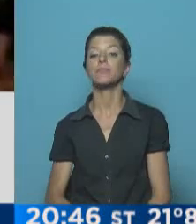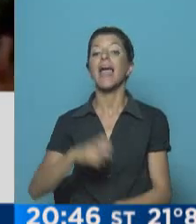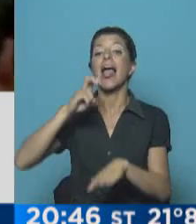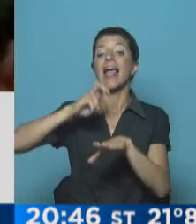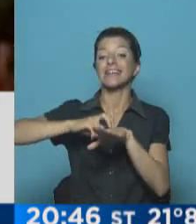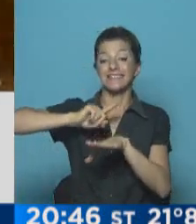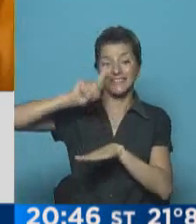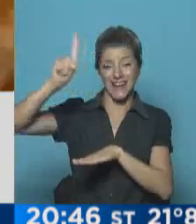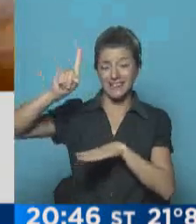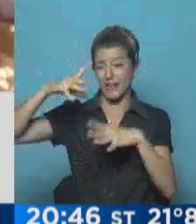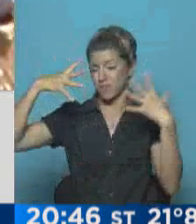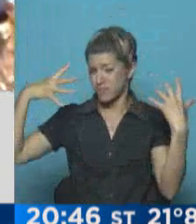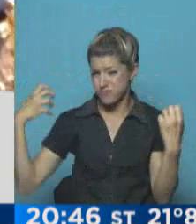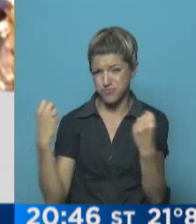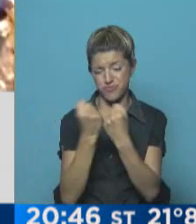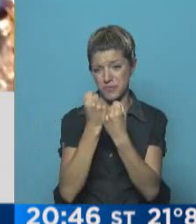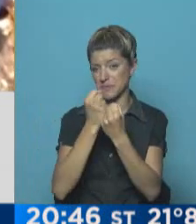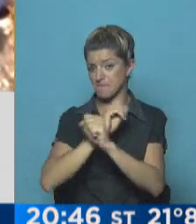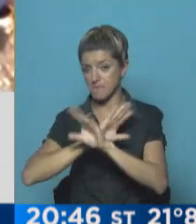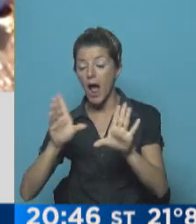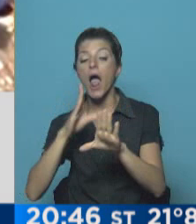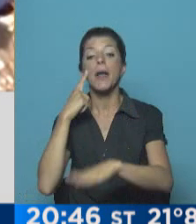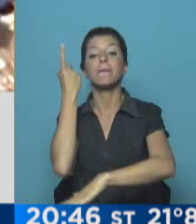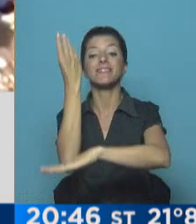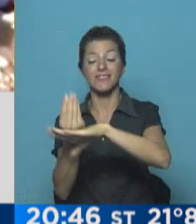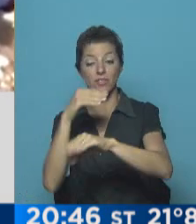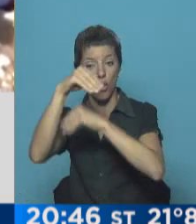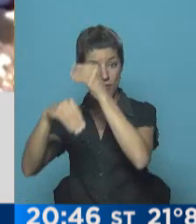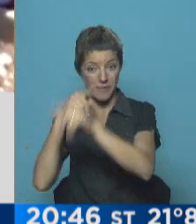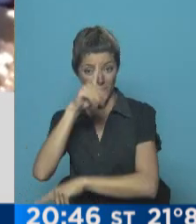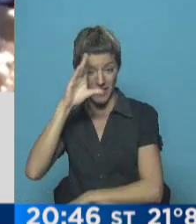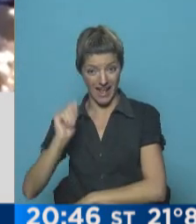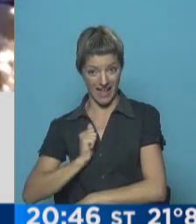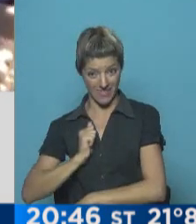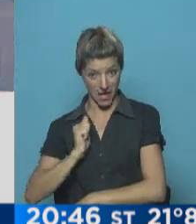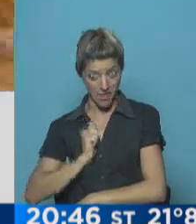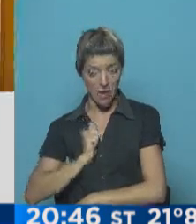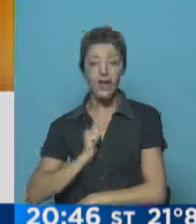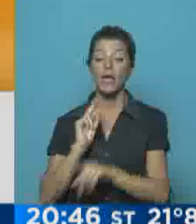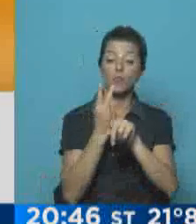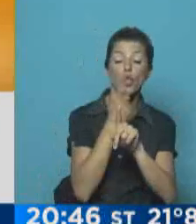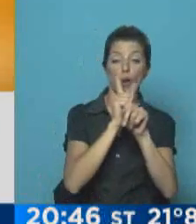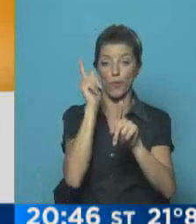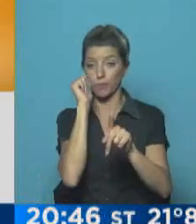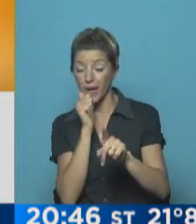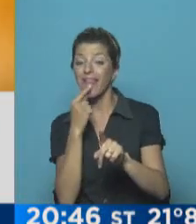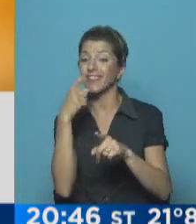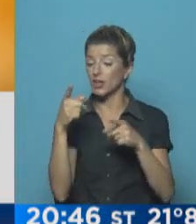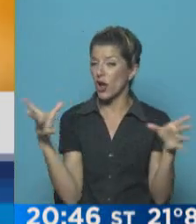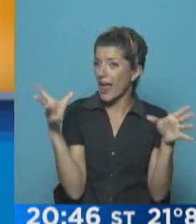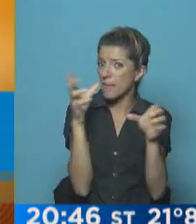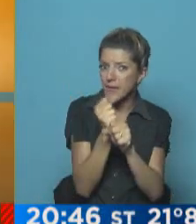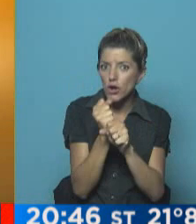Salta, tragedia y negligencia. Los representantes de los familiares de los gendarmes fallecidos y heridos afirmaron que el micro no